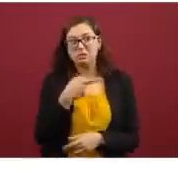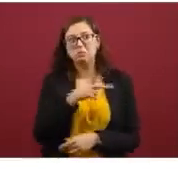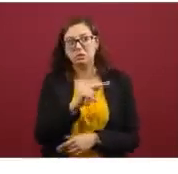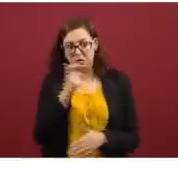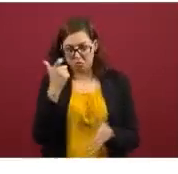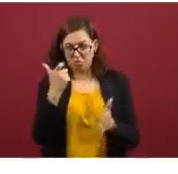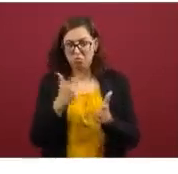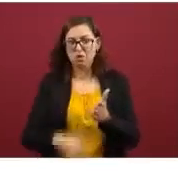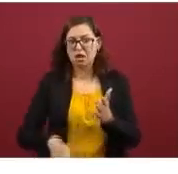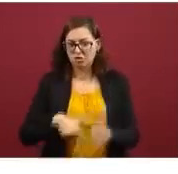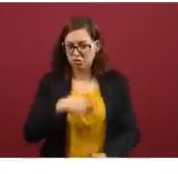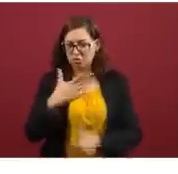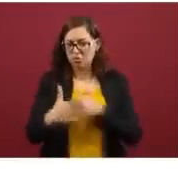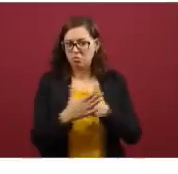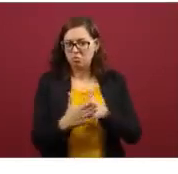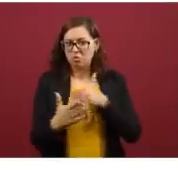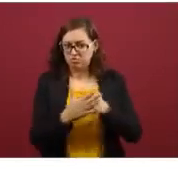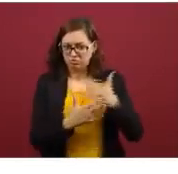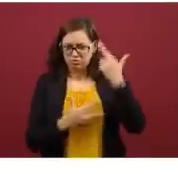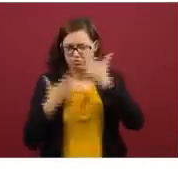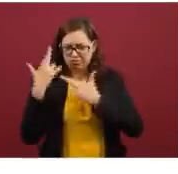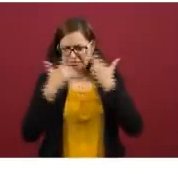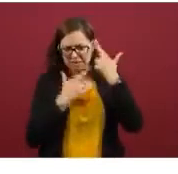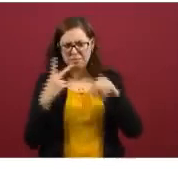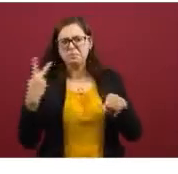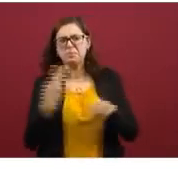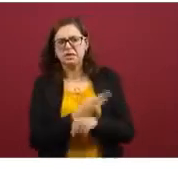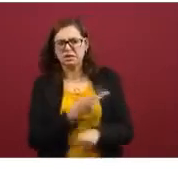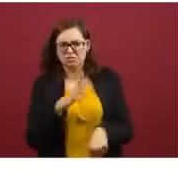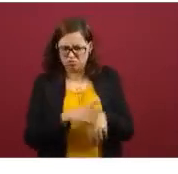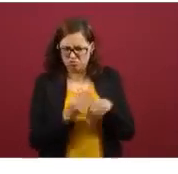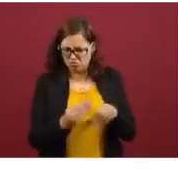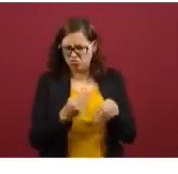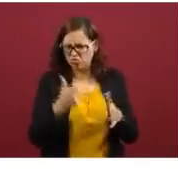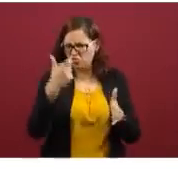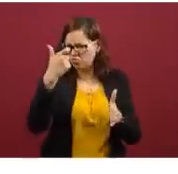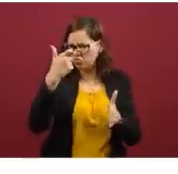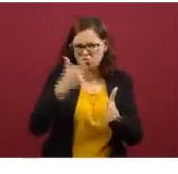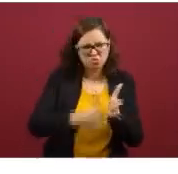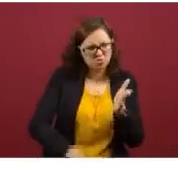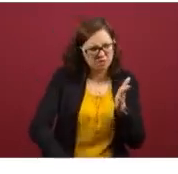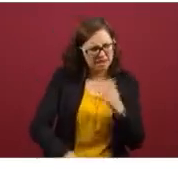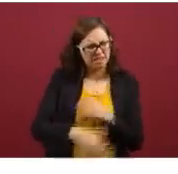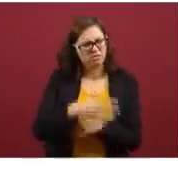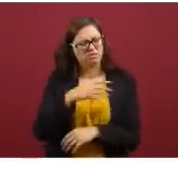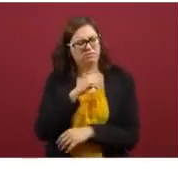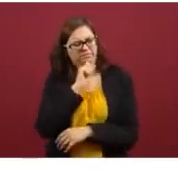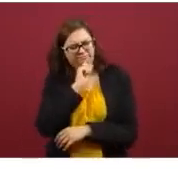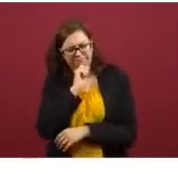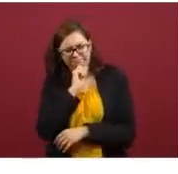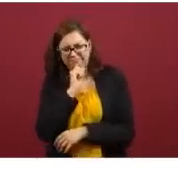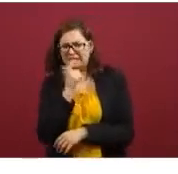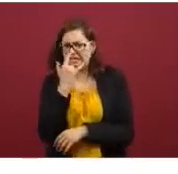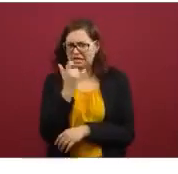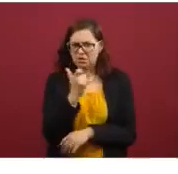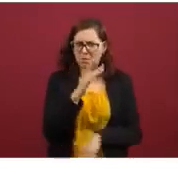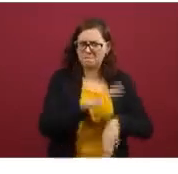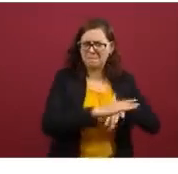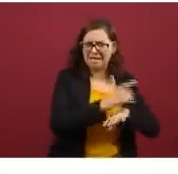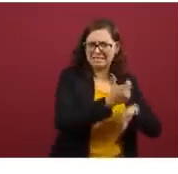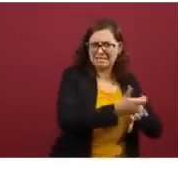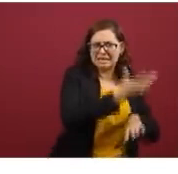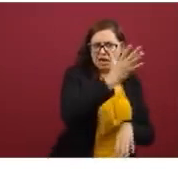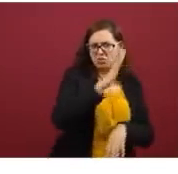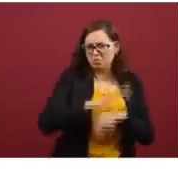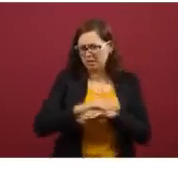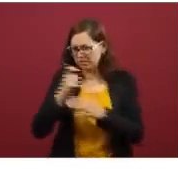entrar a analizar ahí más a fondo qué es lo que está sucediendo, porque es importante ver tanto el que da más caro como el que da